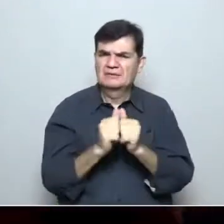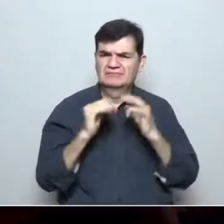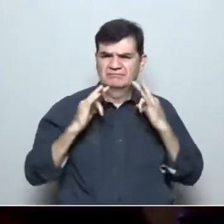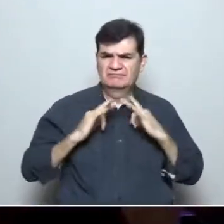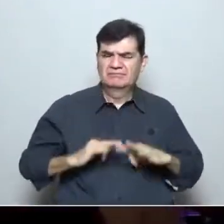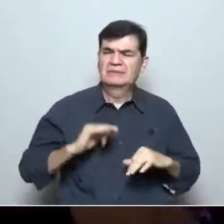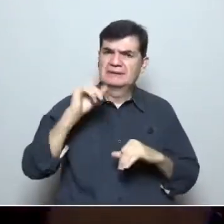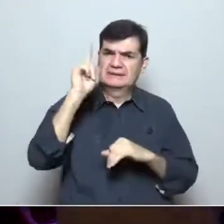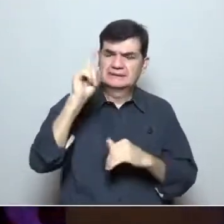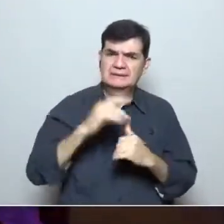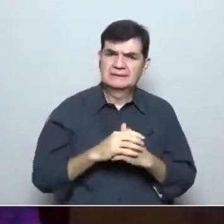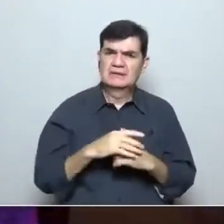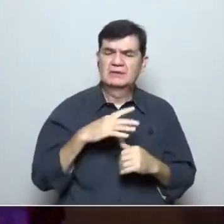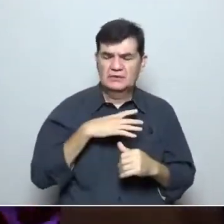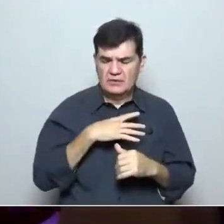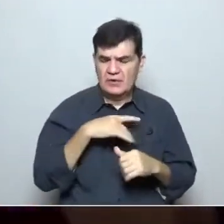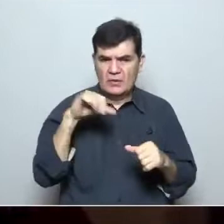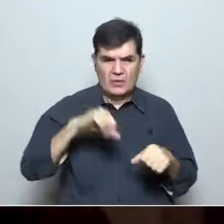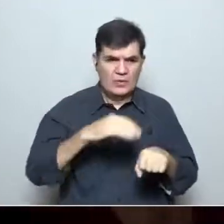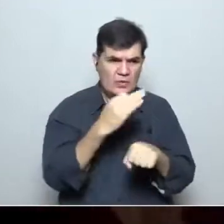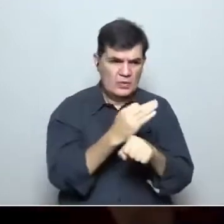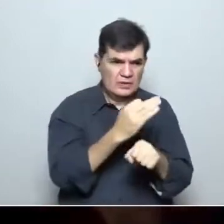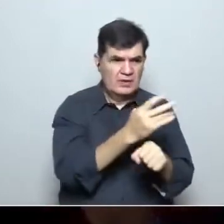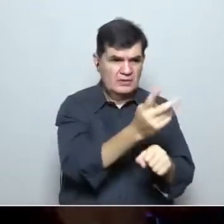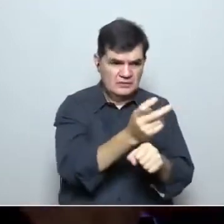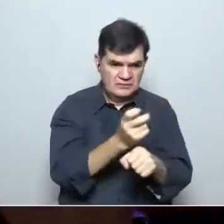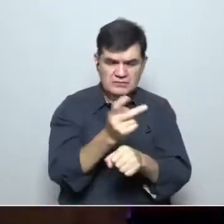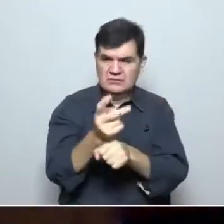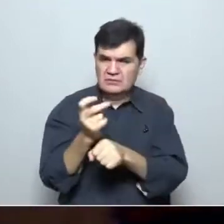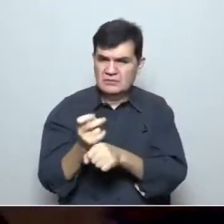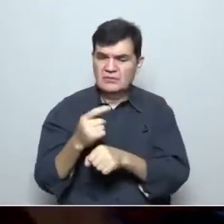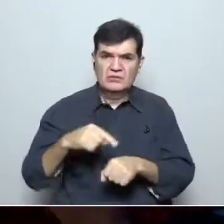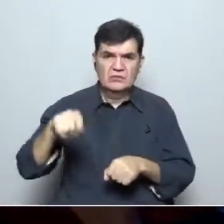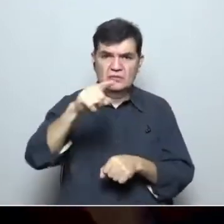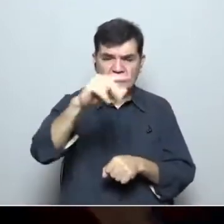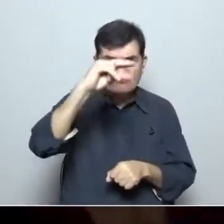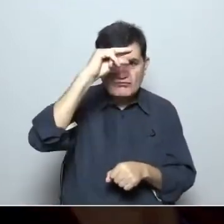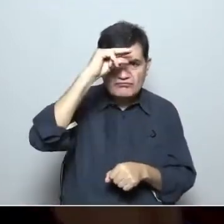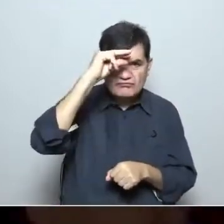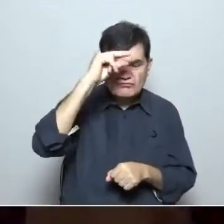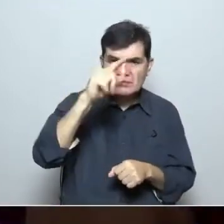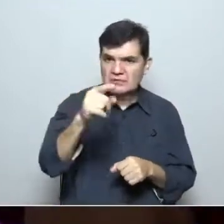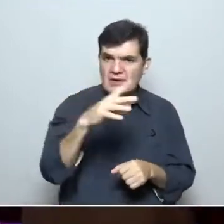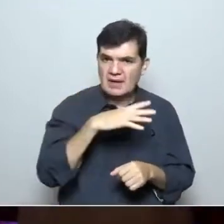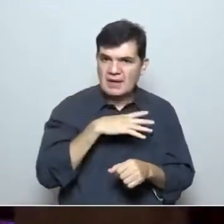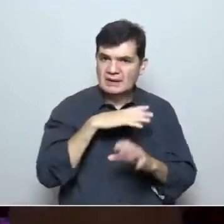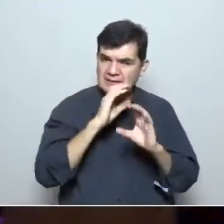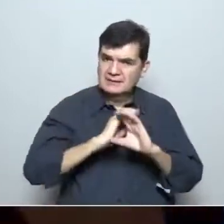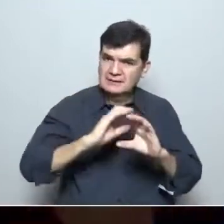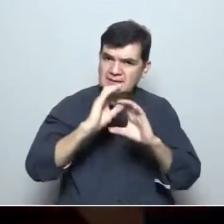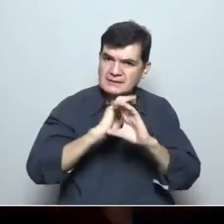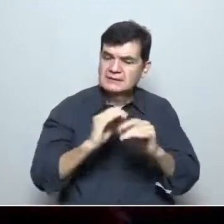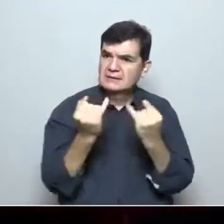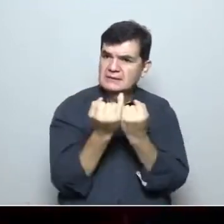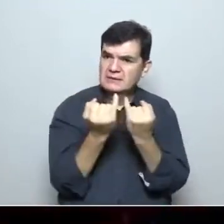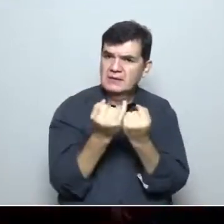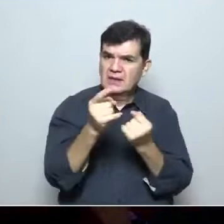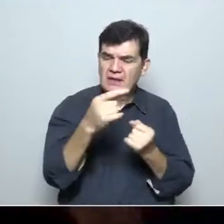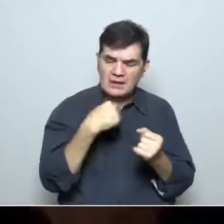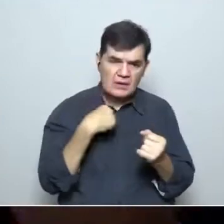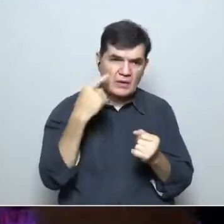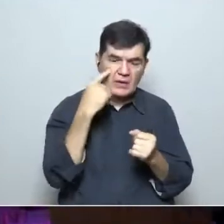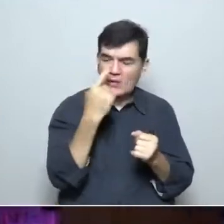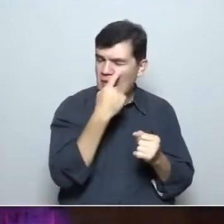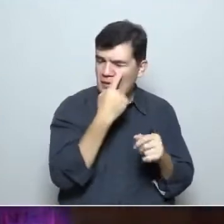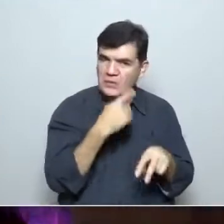Él. Y yo te invito en este momento a que cantes con entendimiento. Y también dice que nuestros ojos